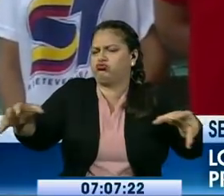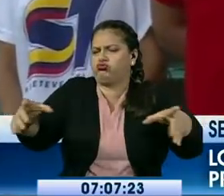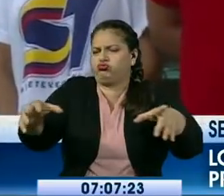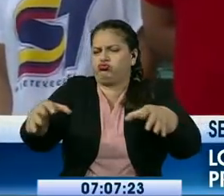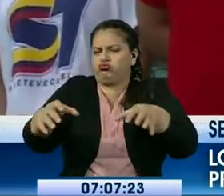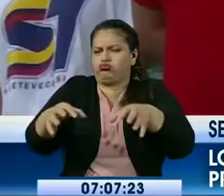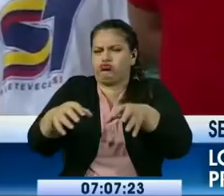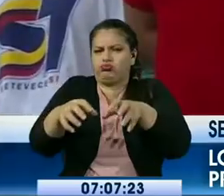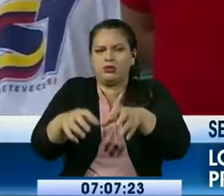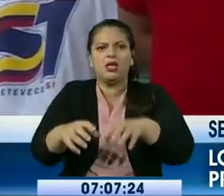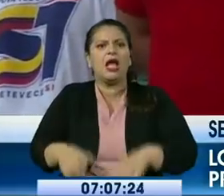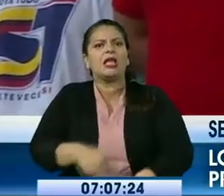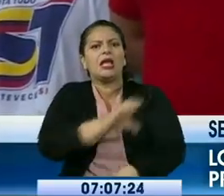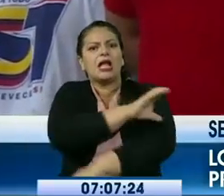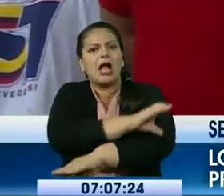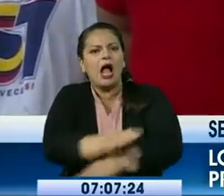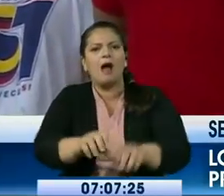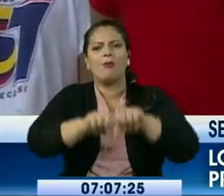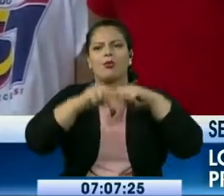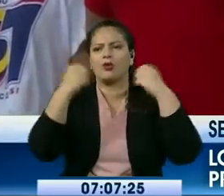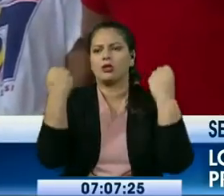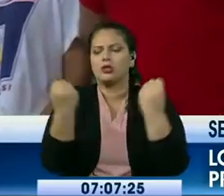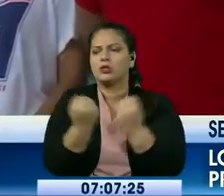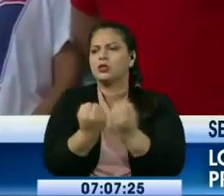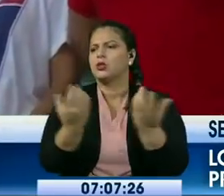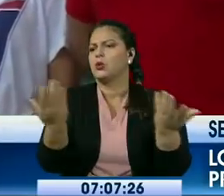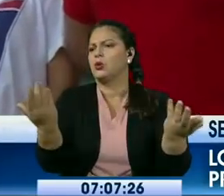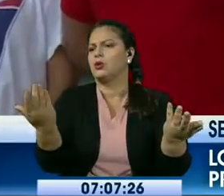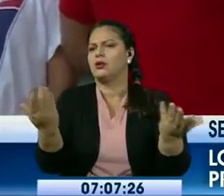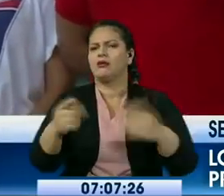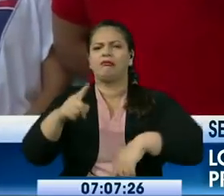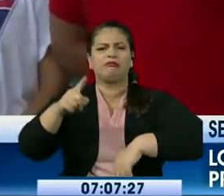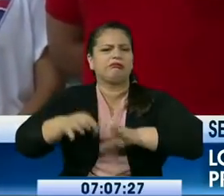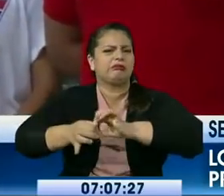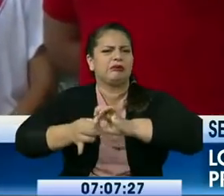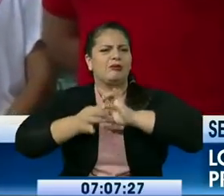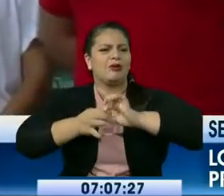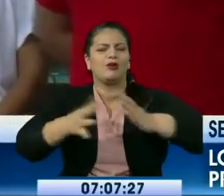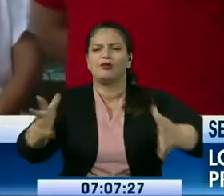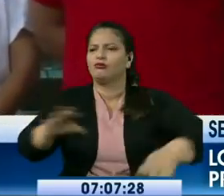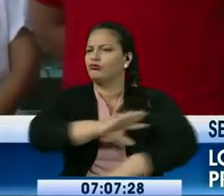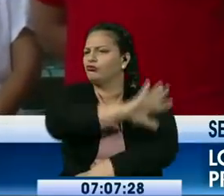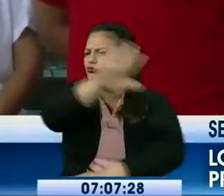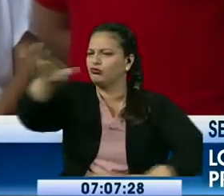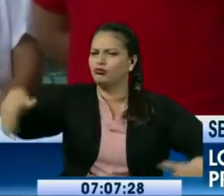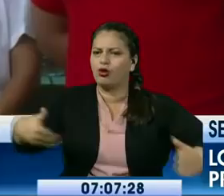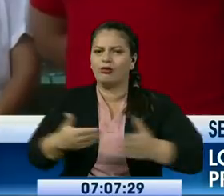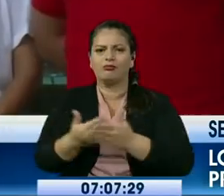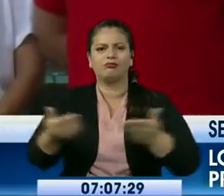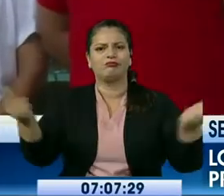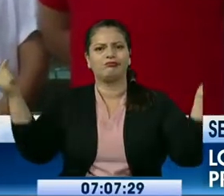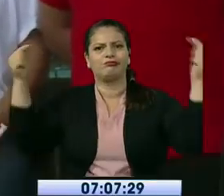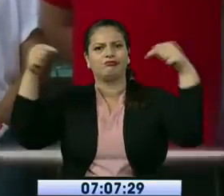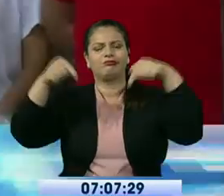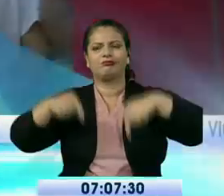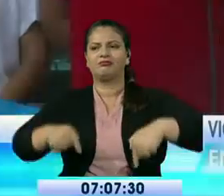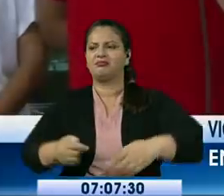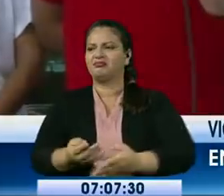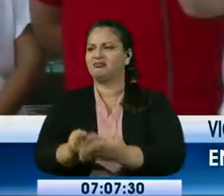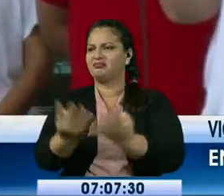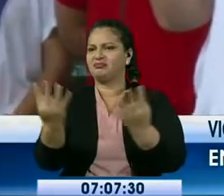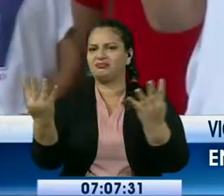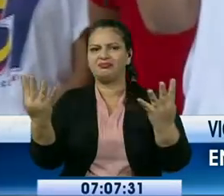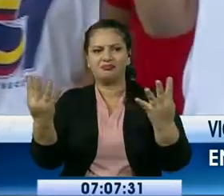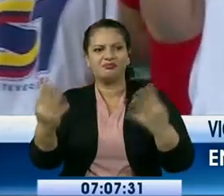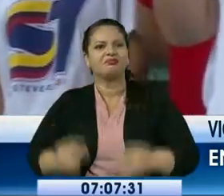organizaciones campesinas, montubias. Queridos compañeros, ustedes son el reflejo de lo que es la esencia misma de este